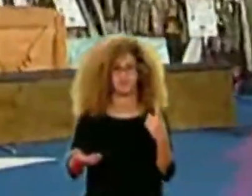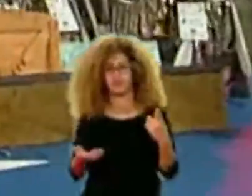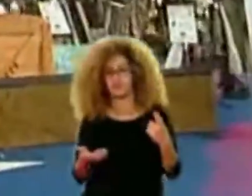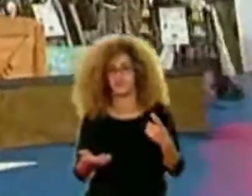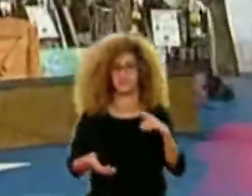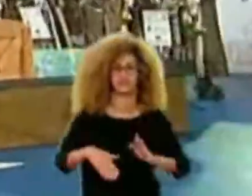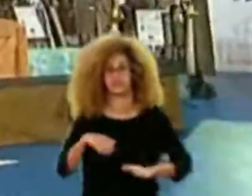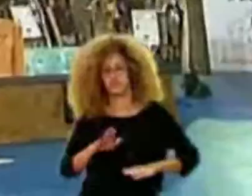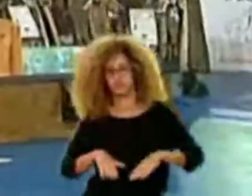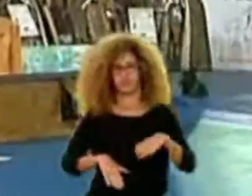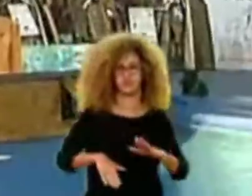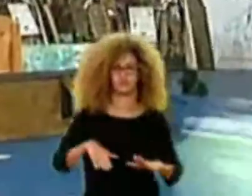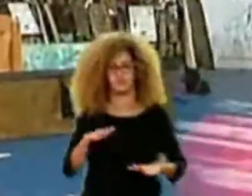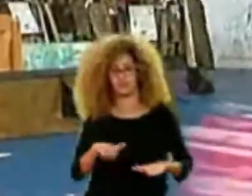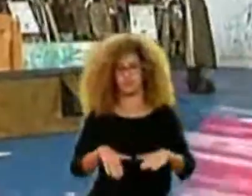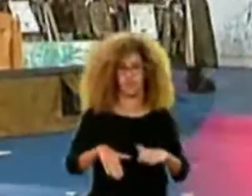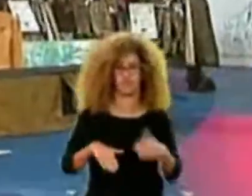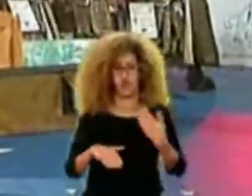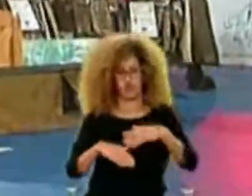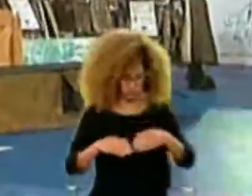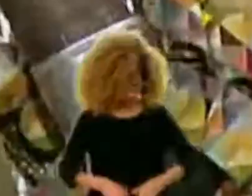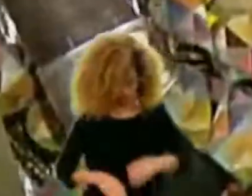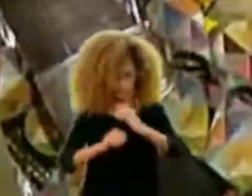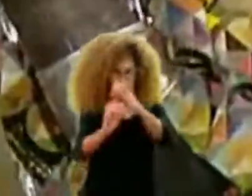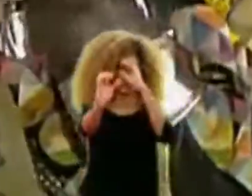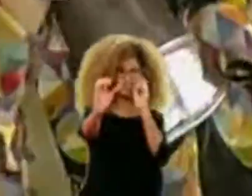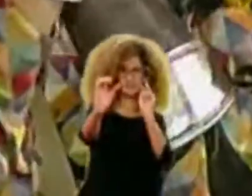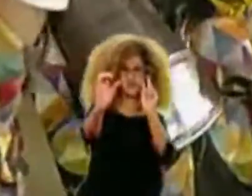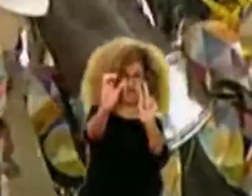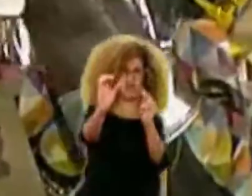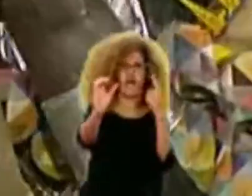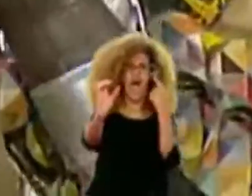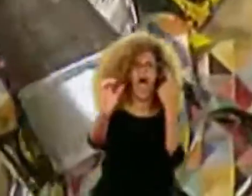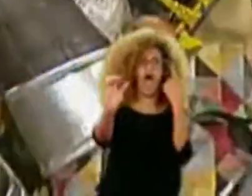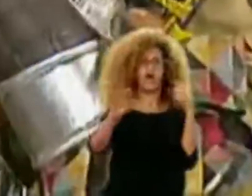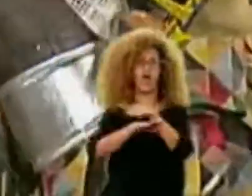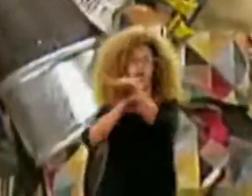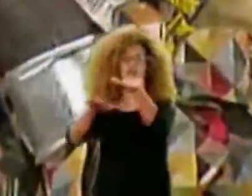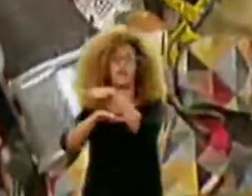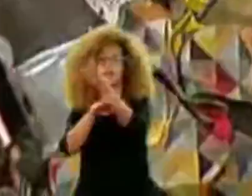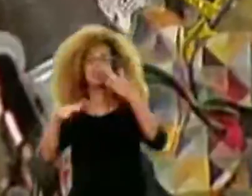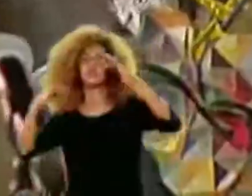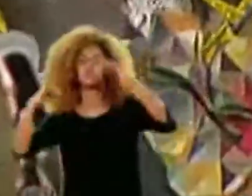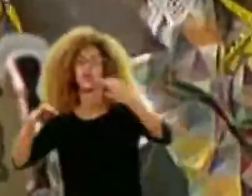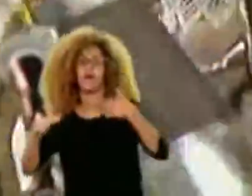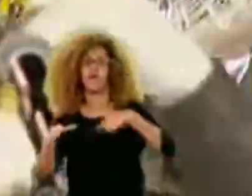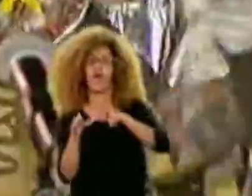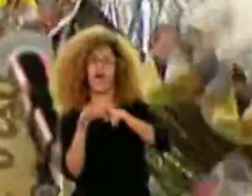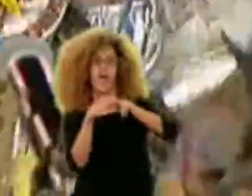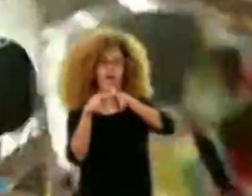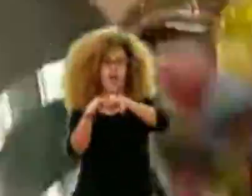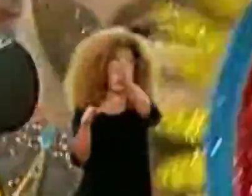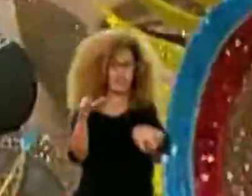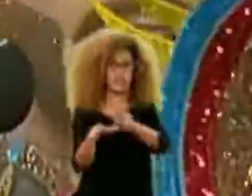necesitar. Tengo este catalejo para poder mirar la costa más segura para desembarcar.